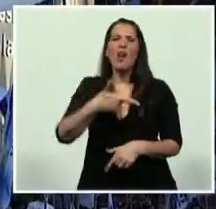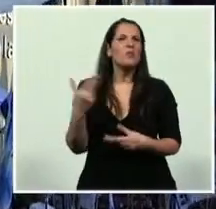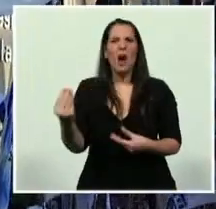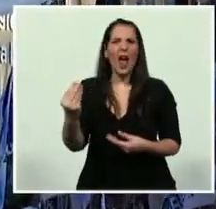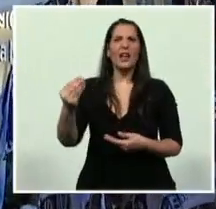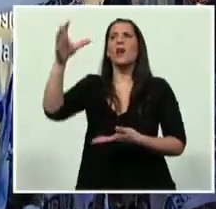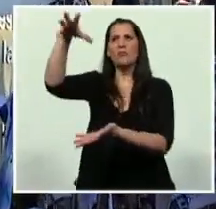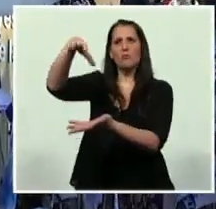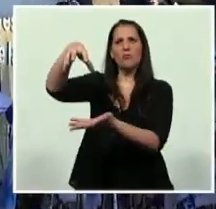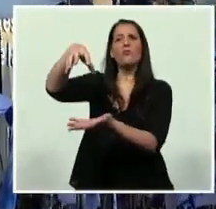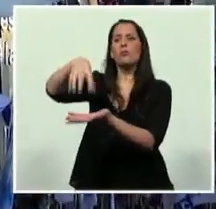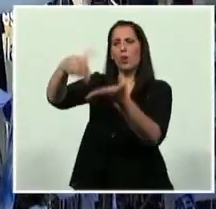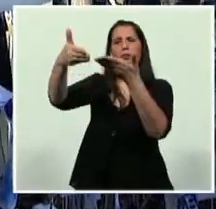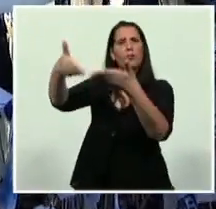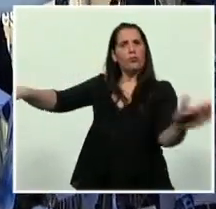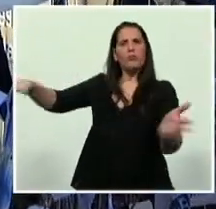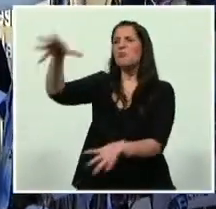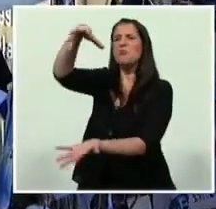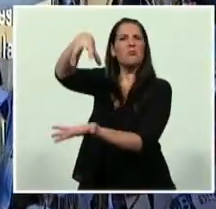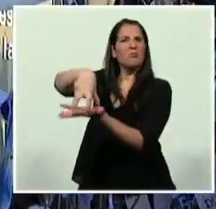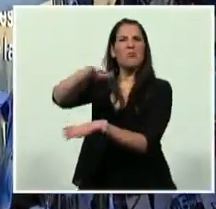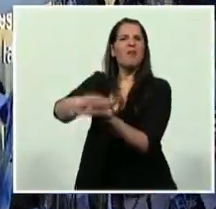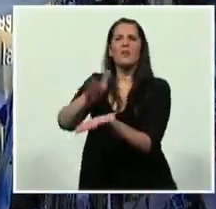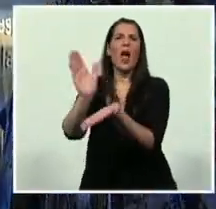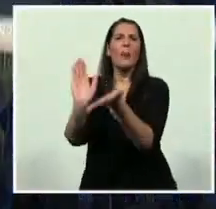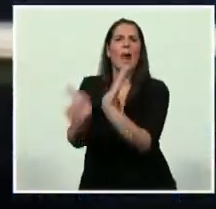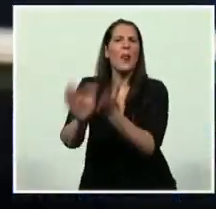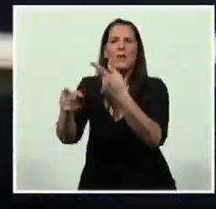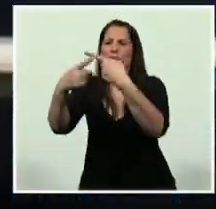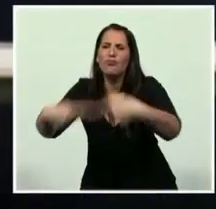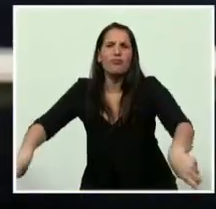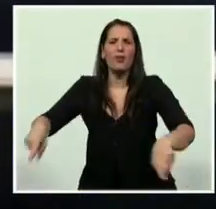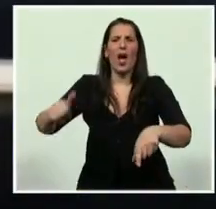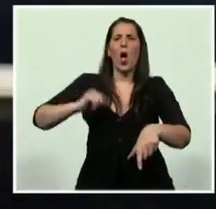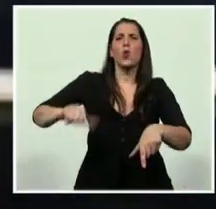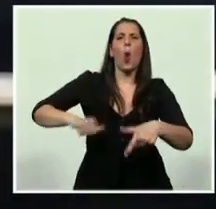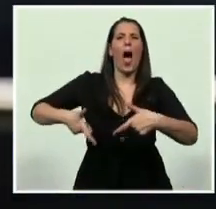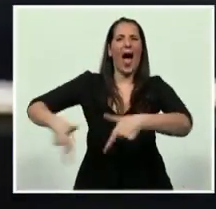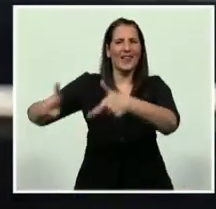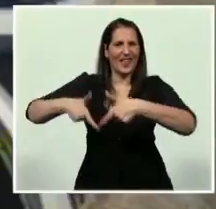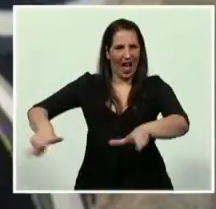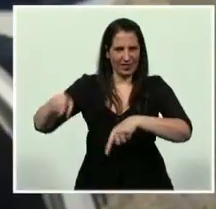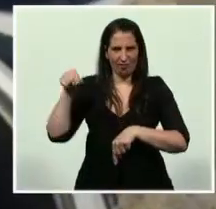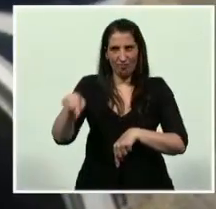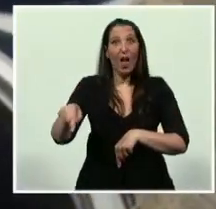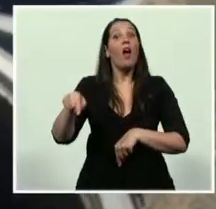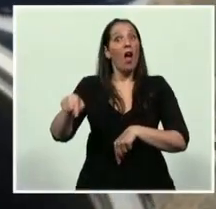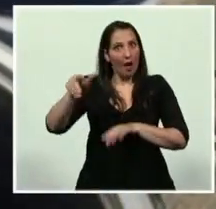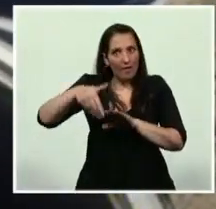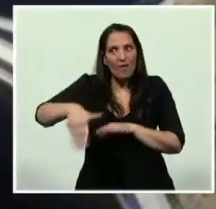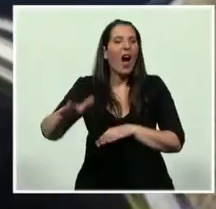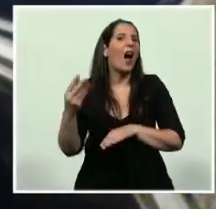inaugurando la planta de tratamiento de líquidos cloacales que va a dar cobertura al